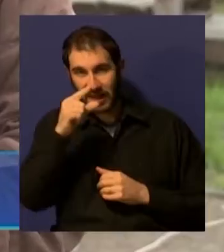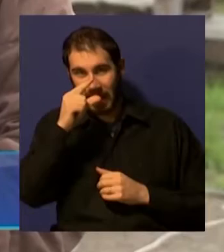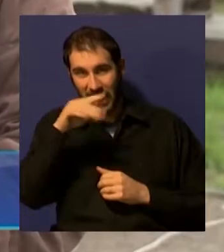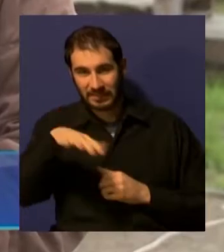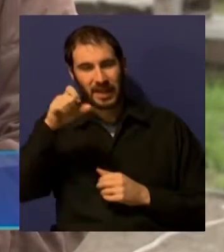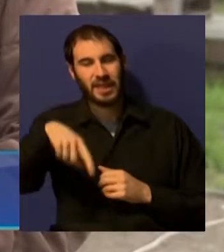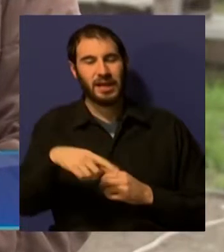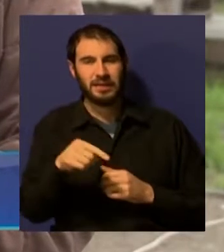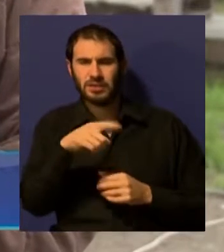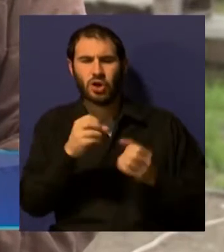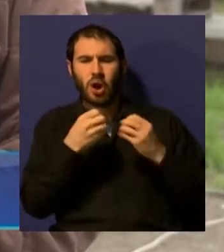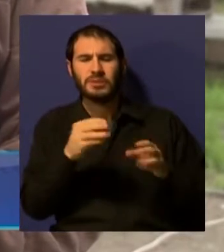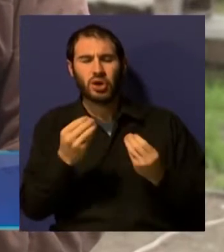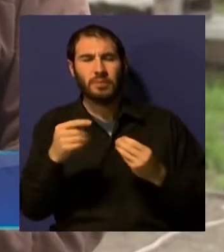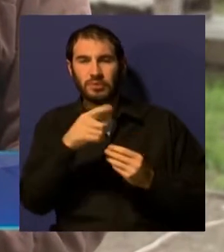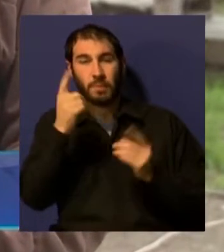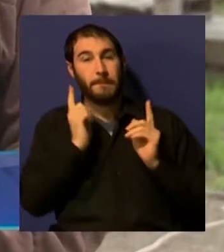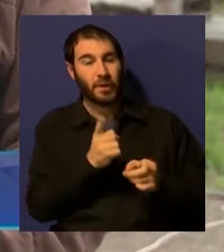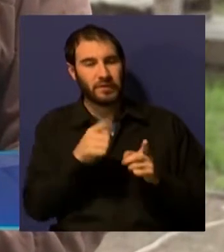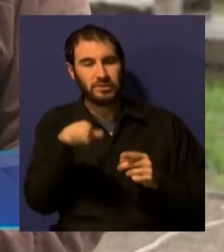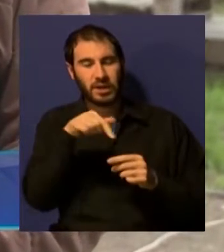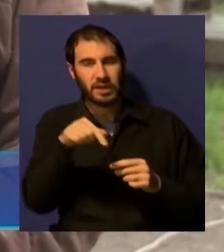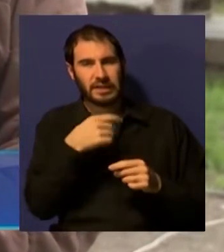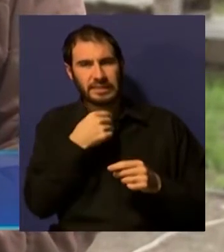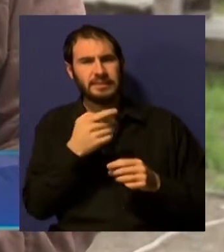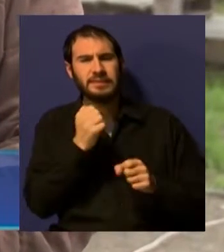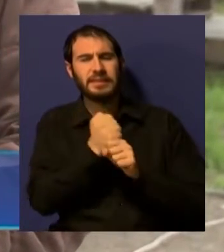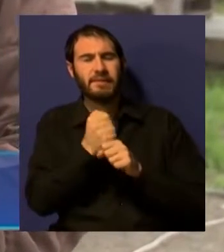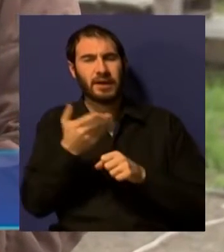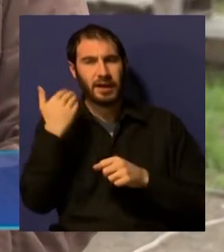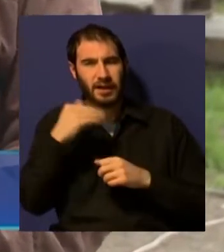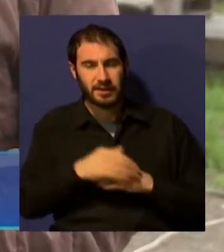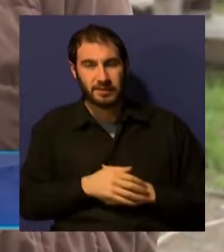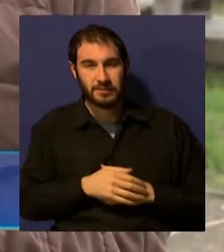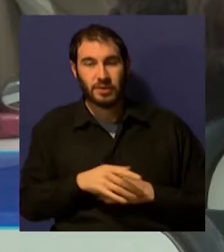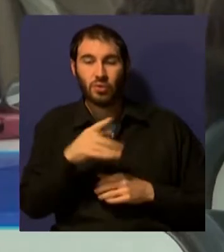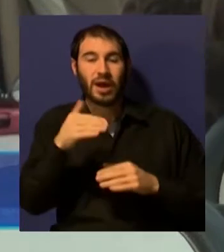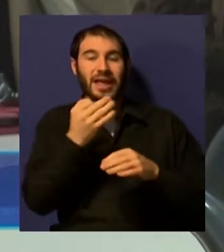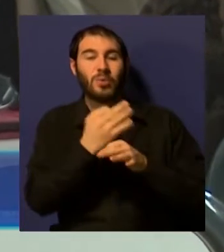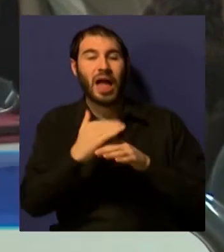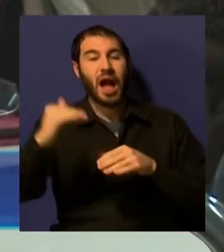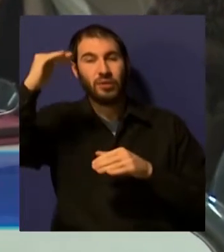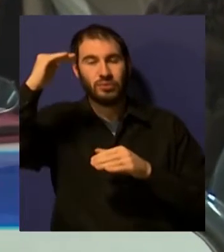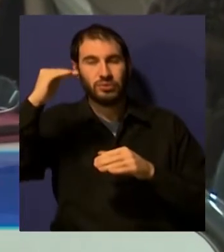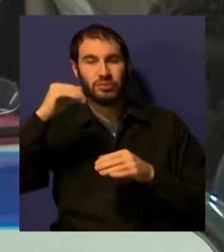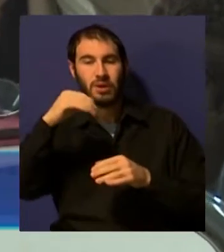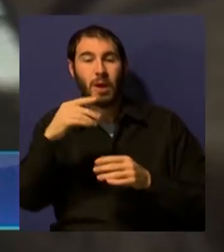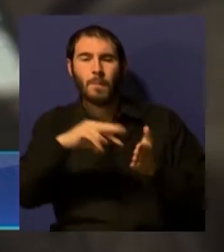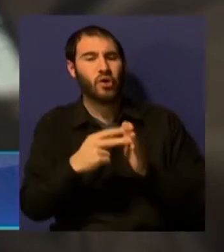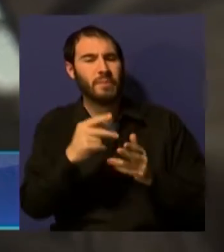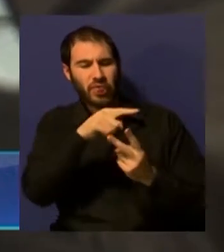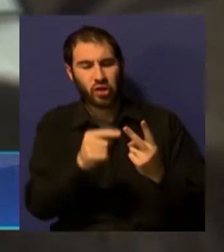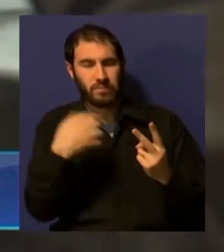Nace como una inquietud de profesores que trabajábamos en una escuela de adultos frente a dos